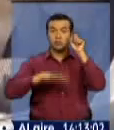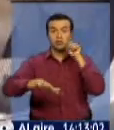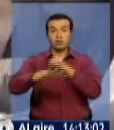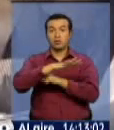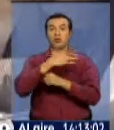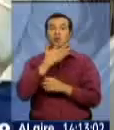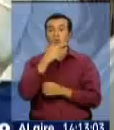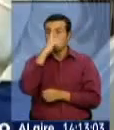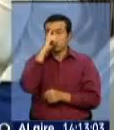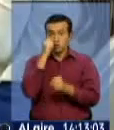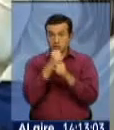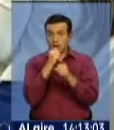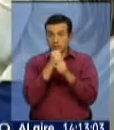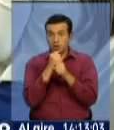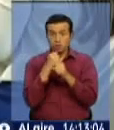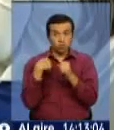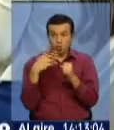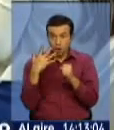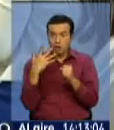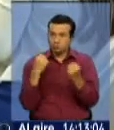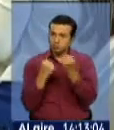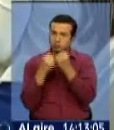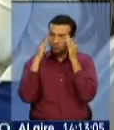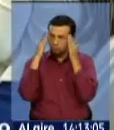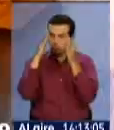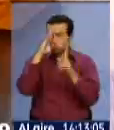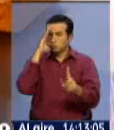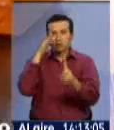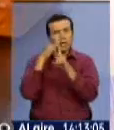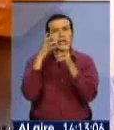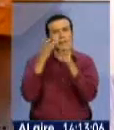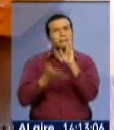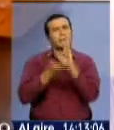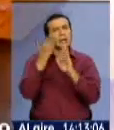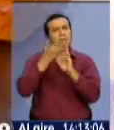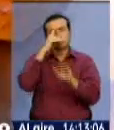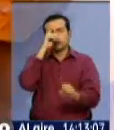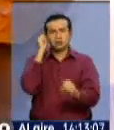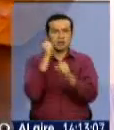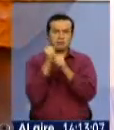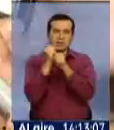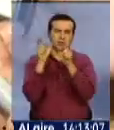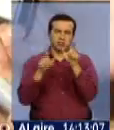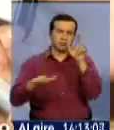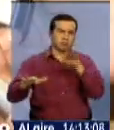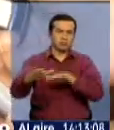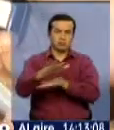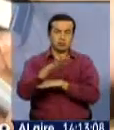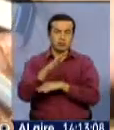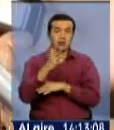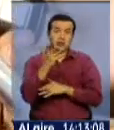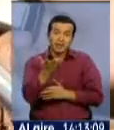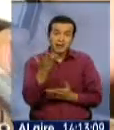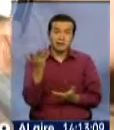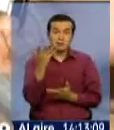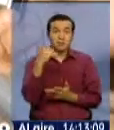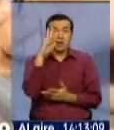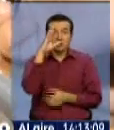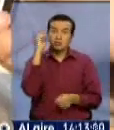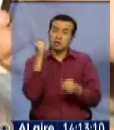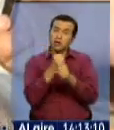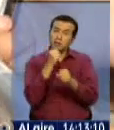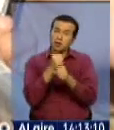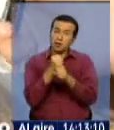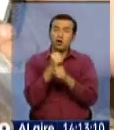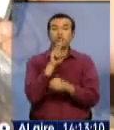eliminar el desempleo y subempleo, cumpliendo con las metas propuestas que beneficien a la población. Esa es la idea, ir hacia el empleo pleno,